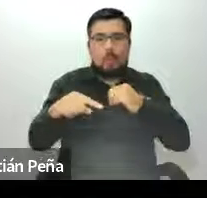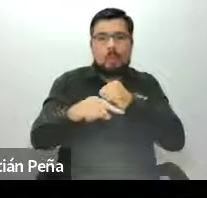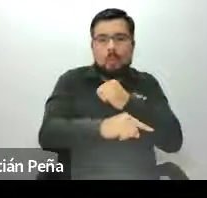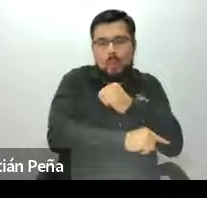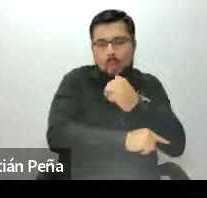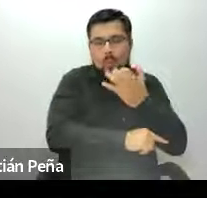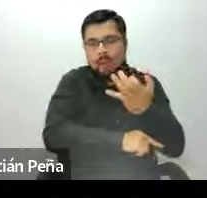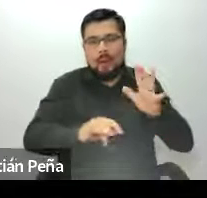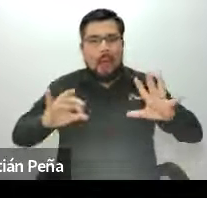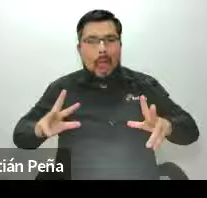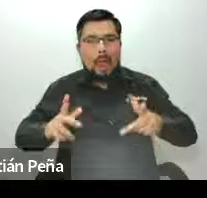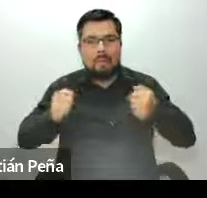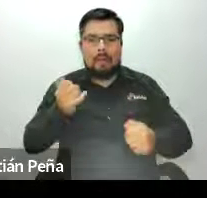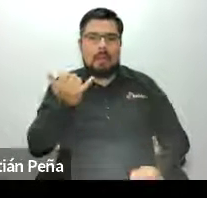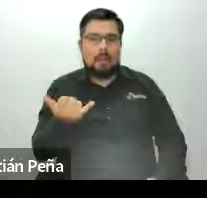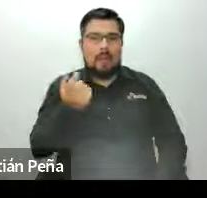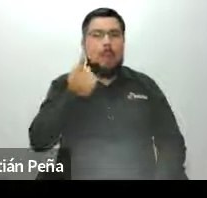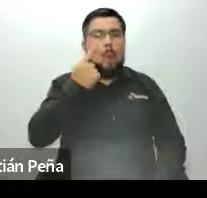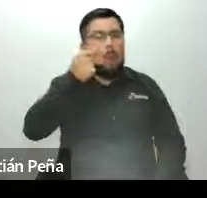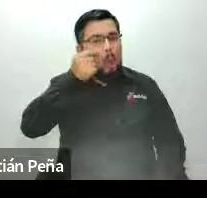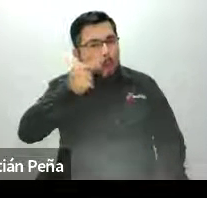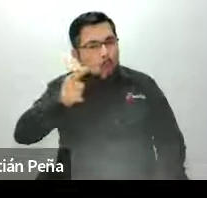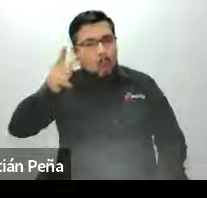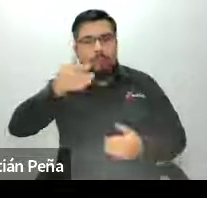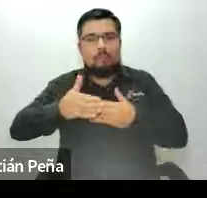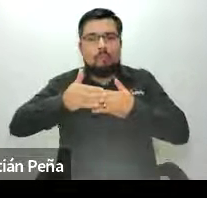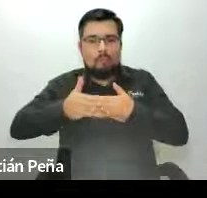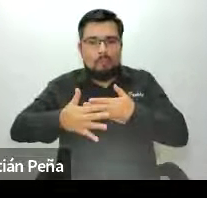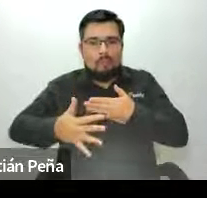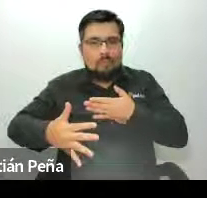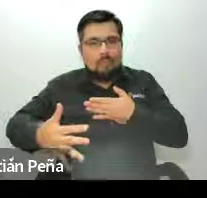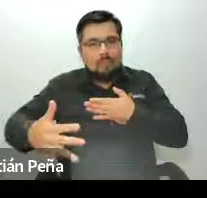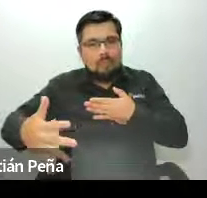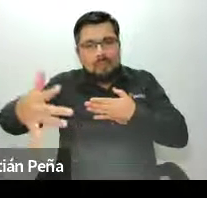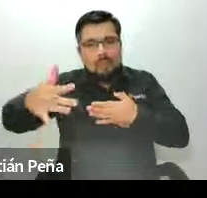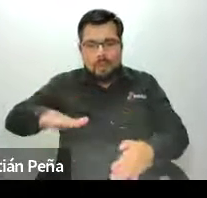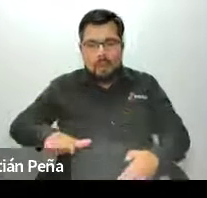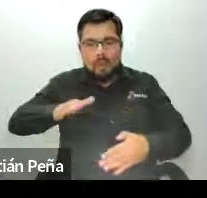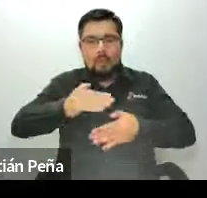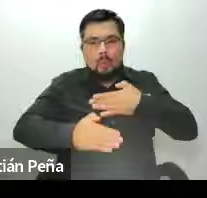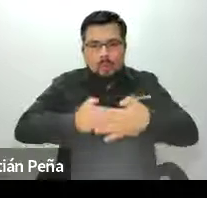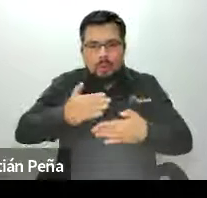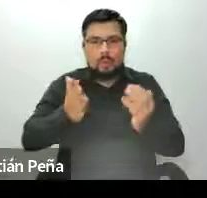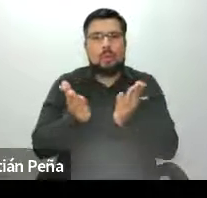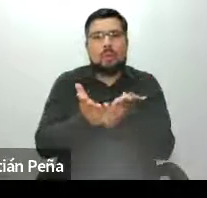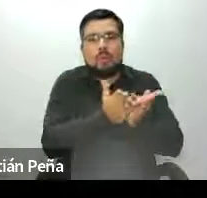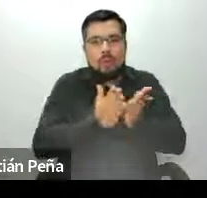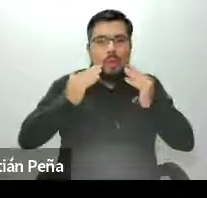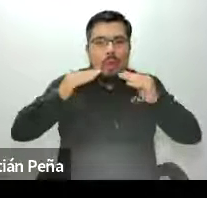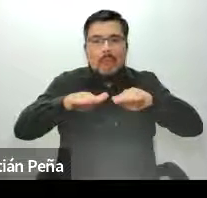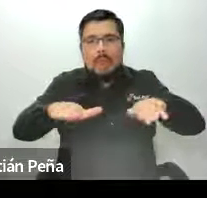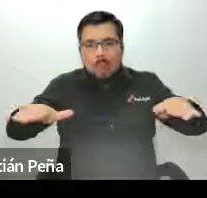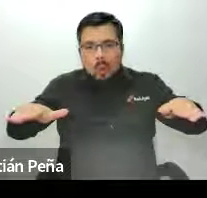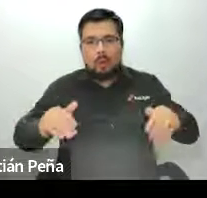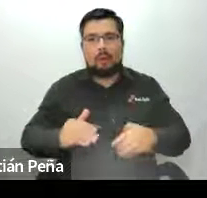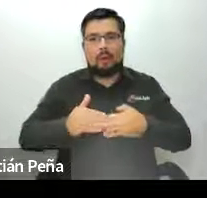conocimientos a lo largo, ¿no es cierto?, del proceso de escolaridad y en la trayectoria educativa de las y los estudiantes.